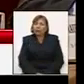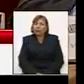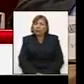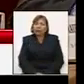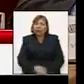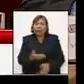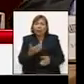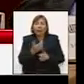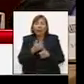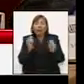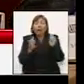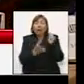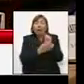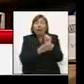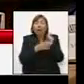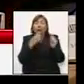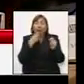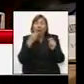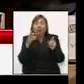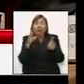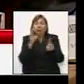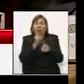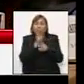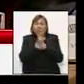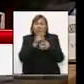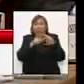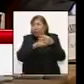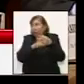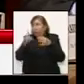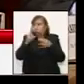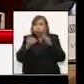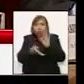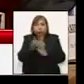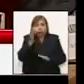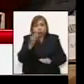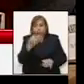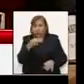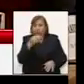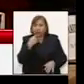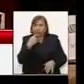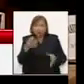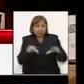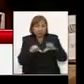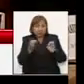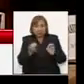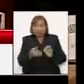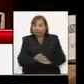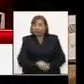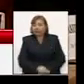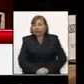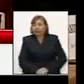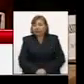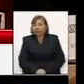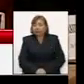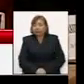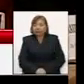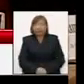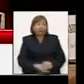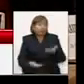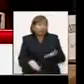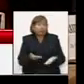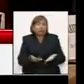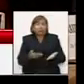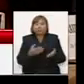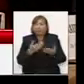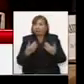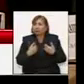privación de libertad, lo que se tiene que cuidar es el riesgo de fuga, porque normalmente cuando sucede estas circunstancias hay la tendencia de